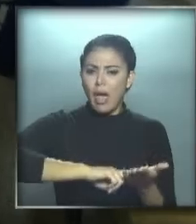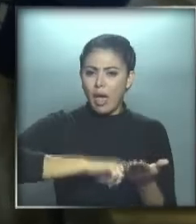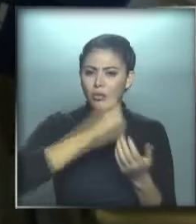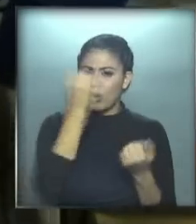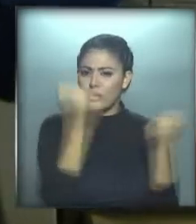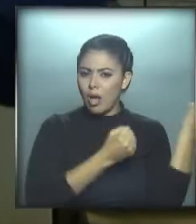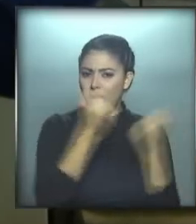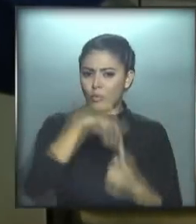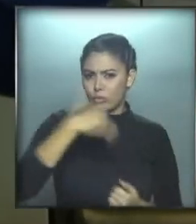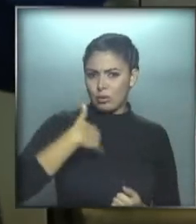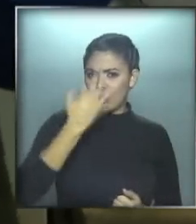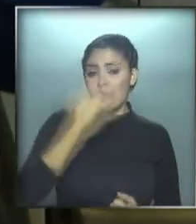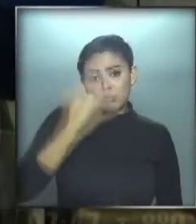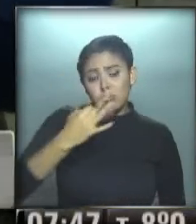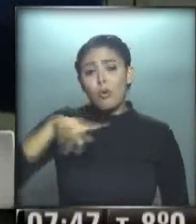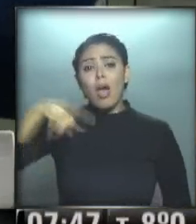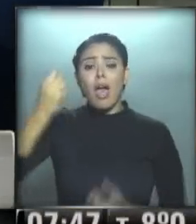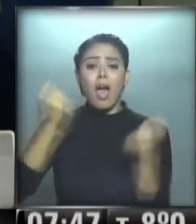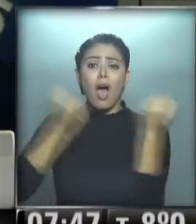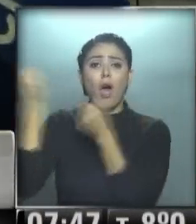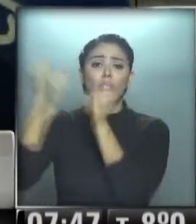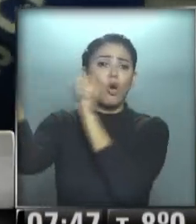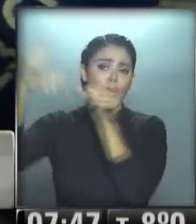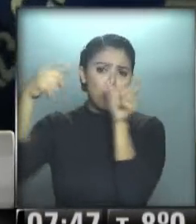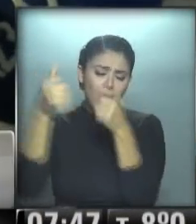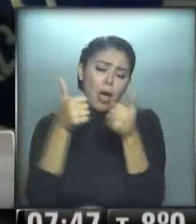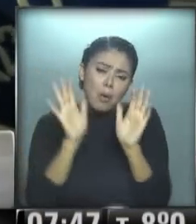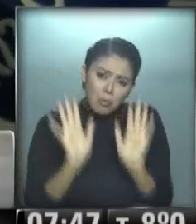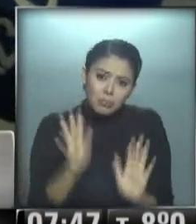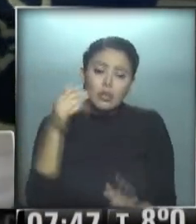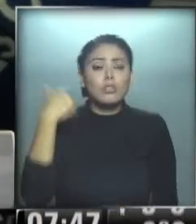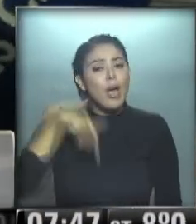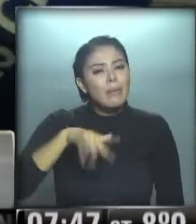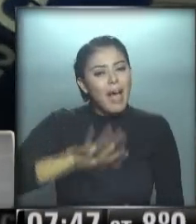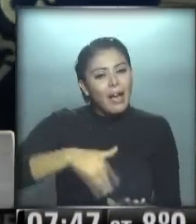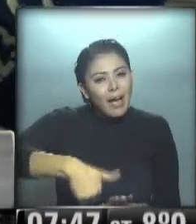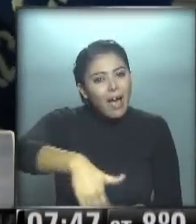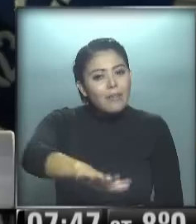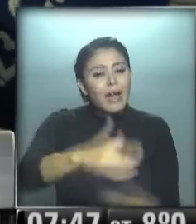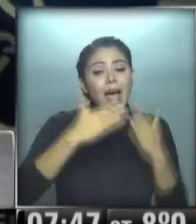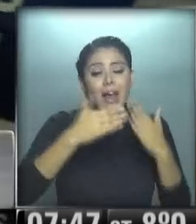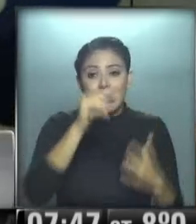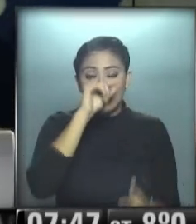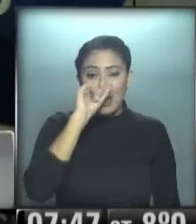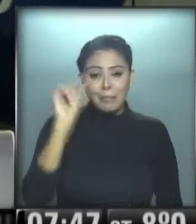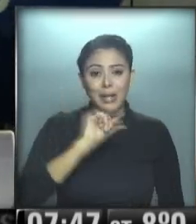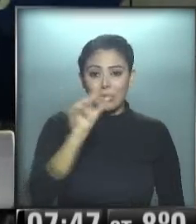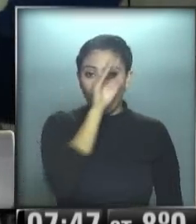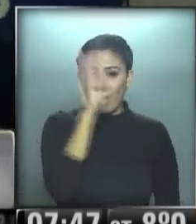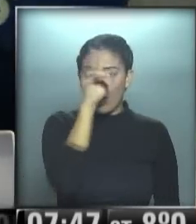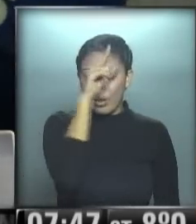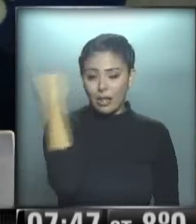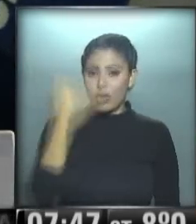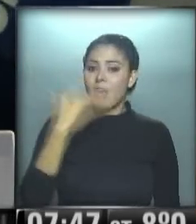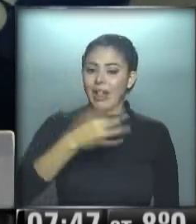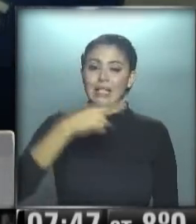coches nacionales y están en los coches importados. Bueno, bienvenido sea, nosotros esperemos que de aquí en adelante, con estos préstamos que hace el Banco Nación, que la verdad